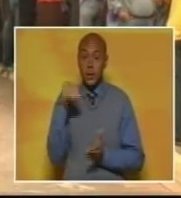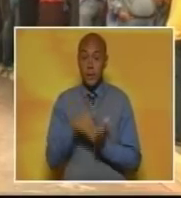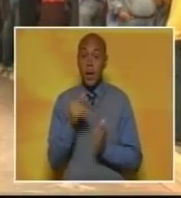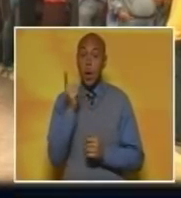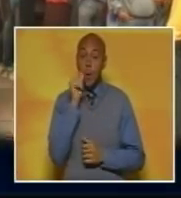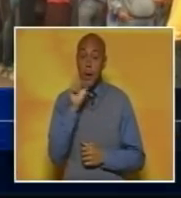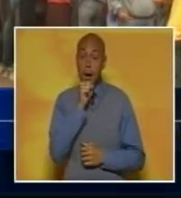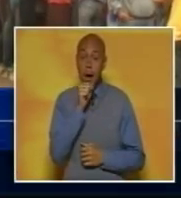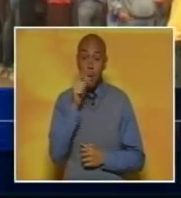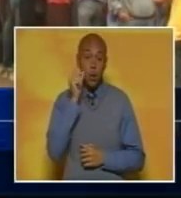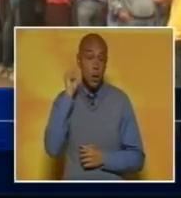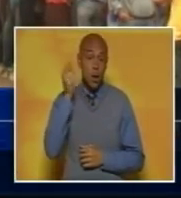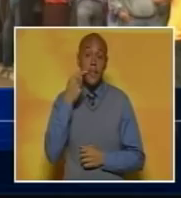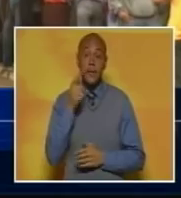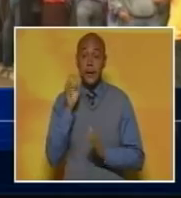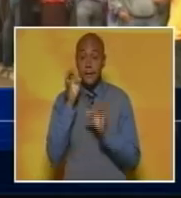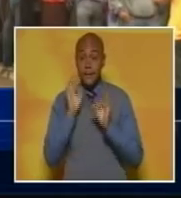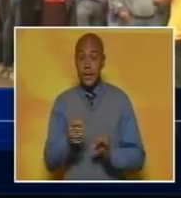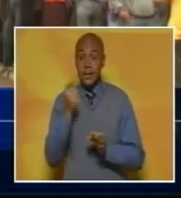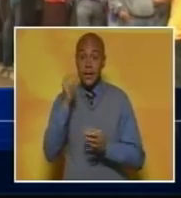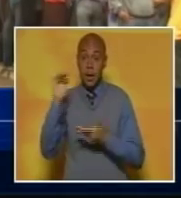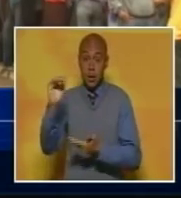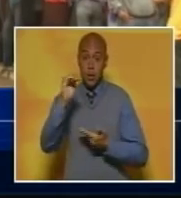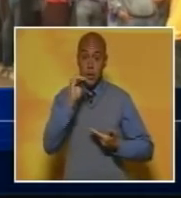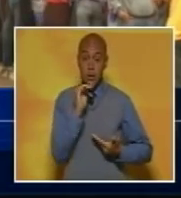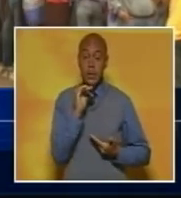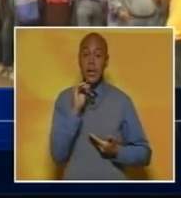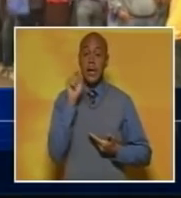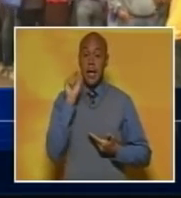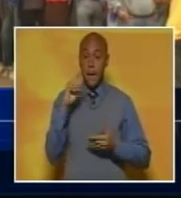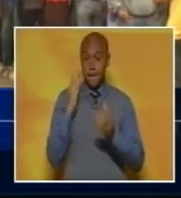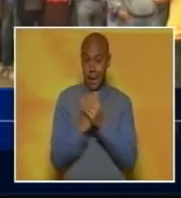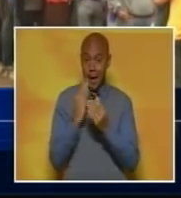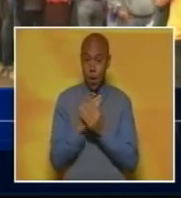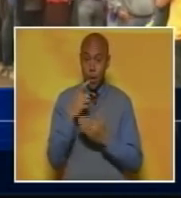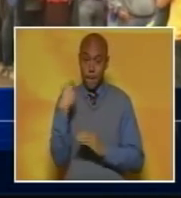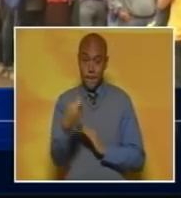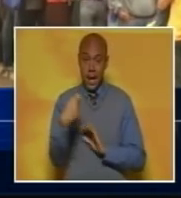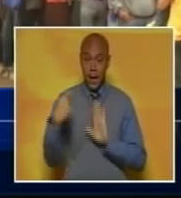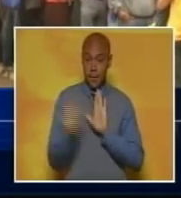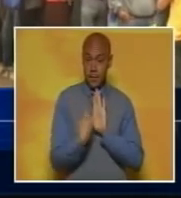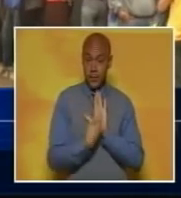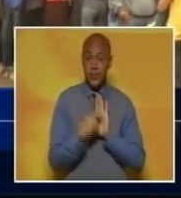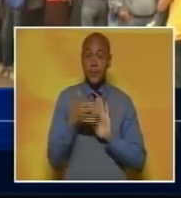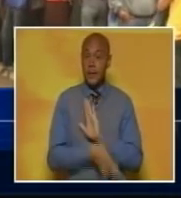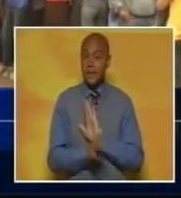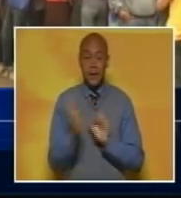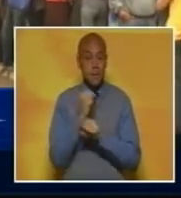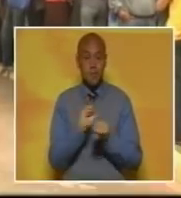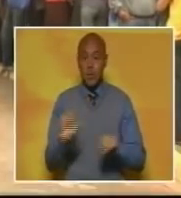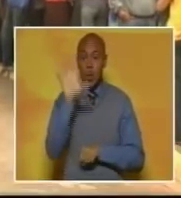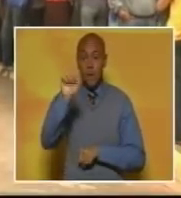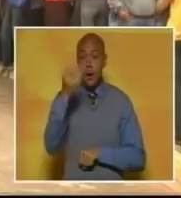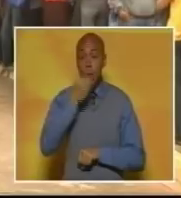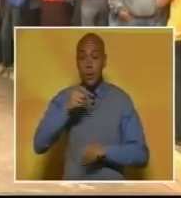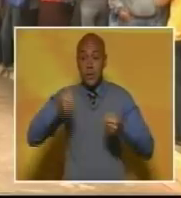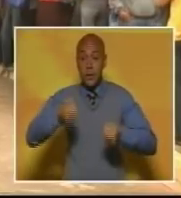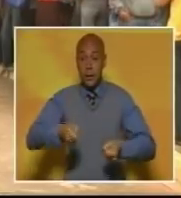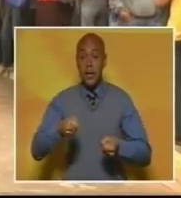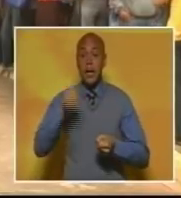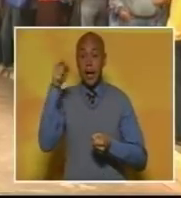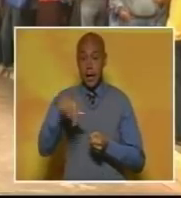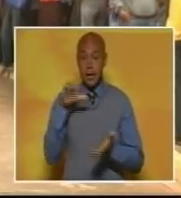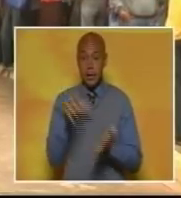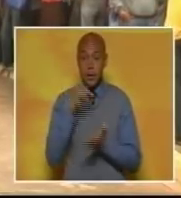la tercera edad aseguran que lo que perciben de las diferentes entidades bancarias no les alcanza para cubrir sus necesidades básicas.